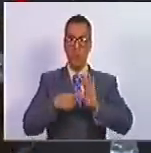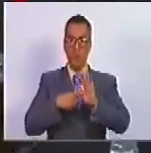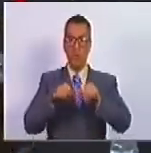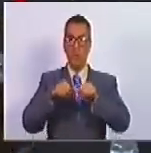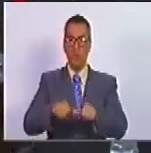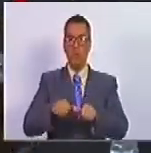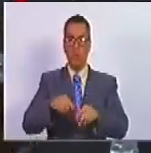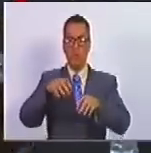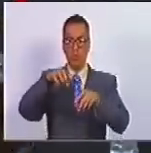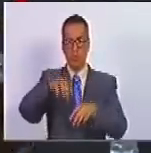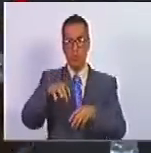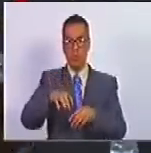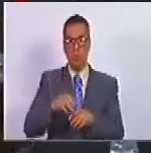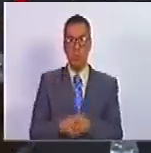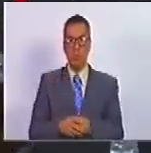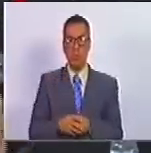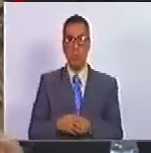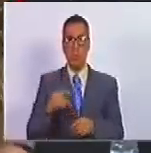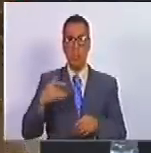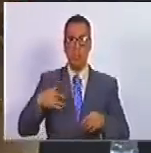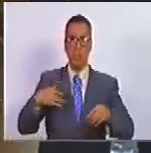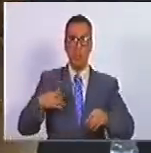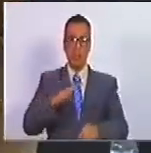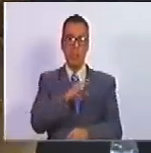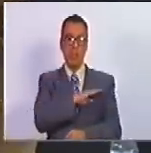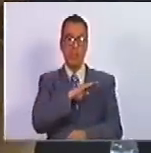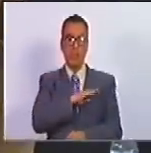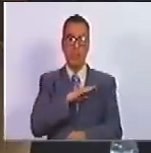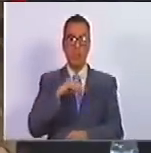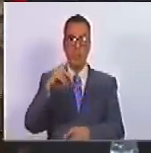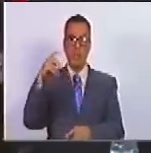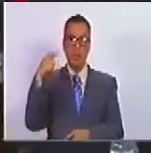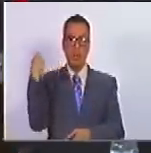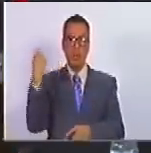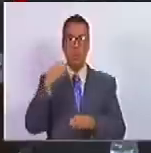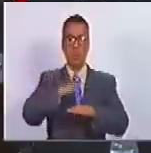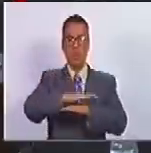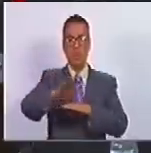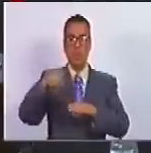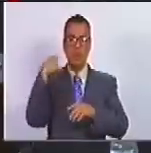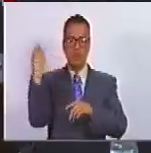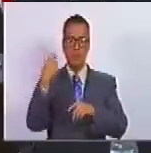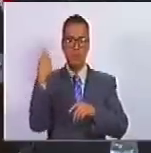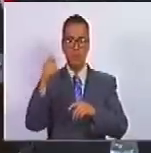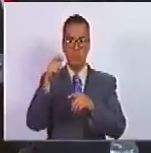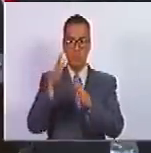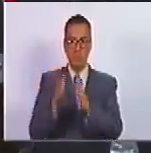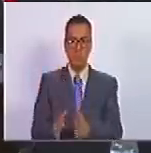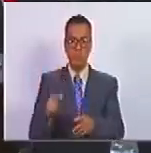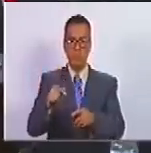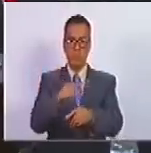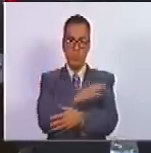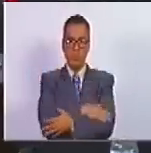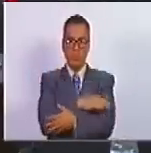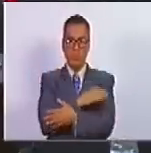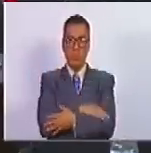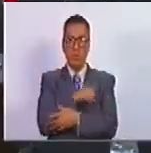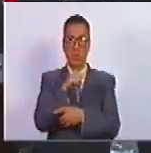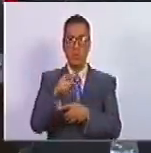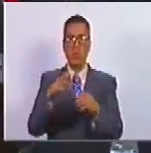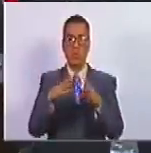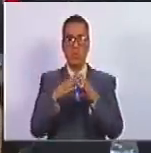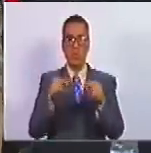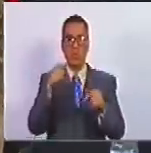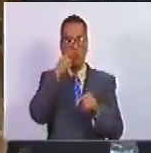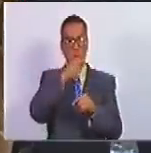regional, sentido de pertenencia y llanaridad apureña. Quiero felicitar a